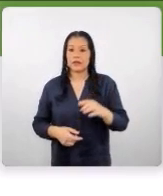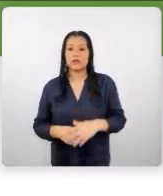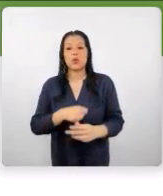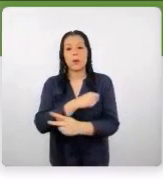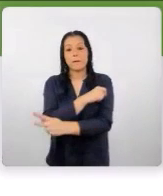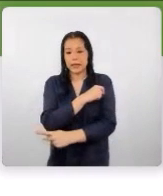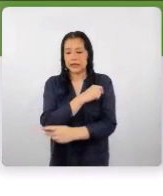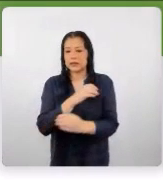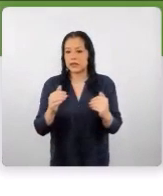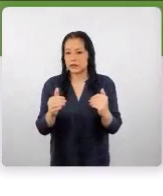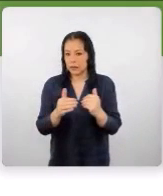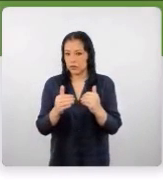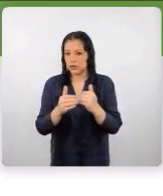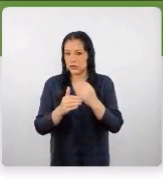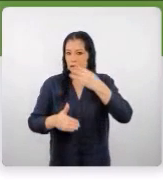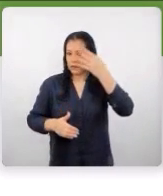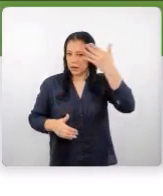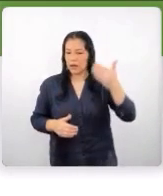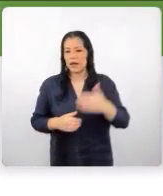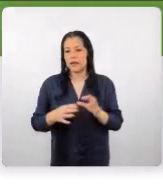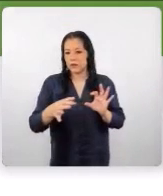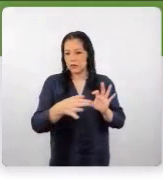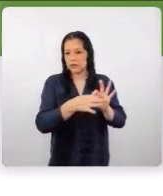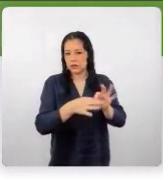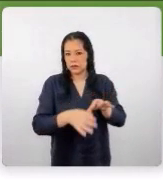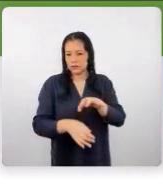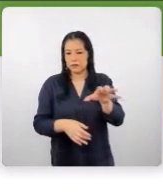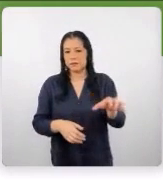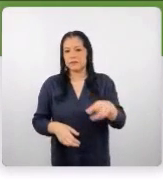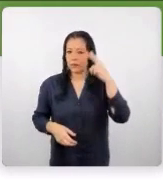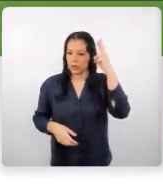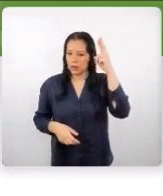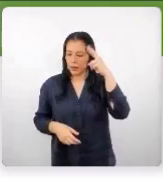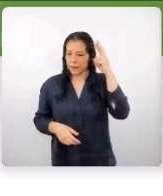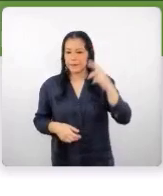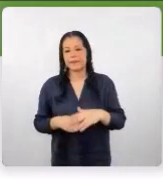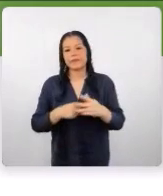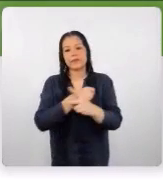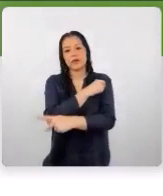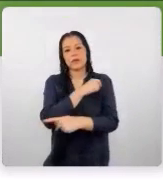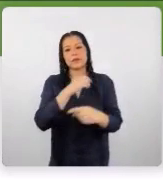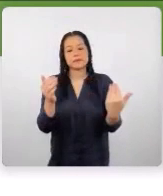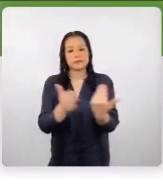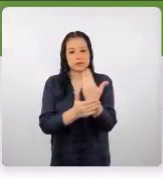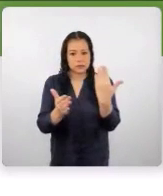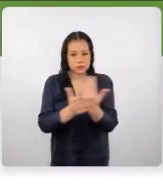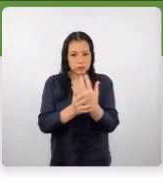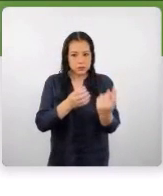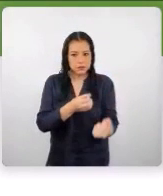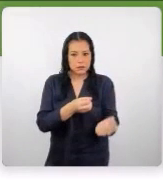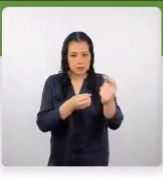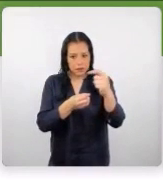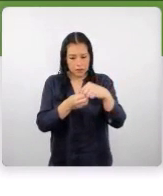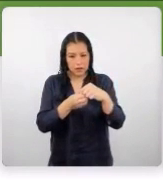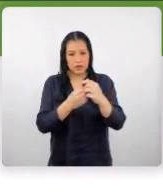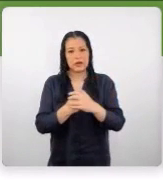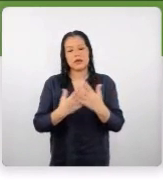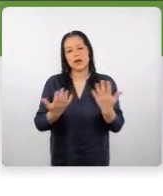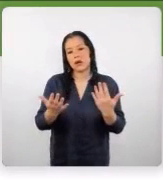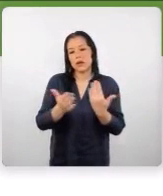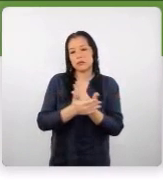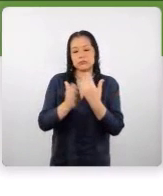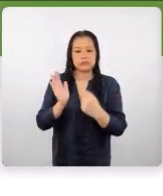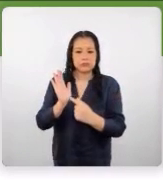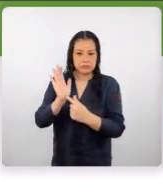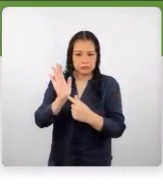cerca a Emiratos Árabes Unidos, por lo cual es un país nuevo que ingresa dentro de las tendencias que se muestran